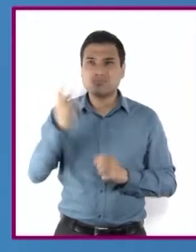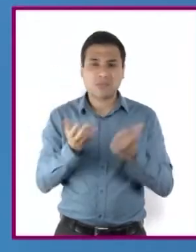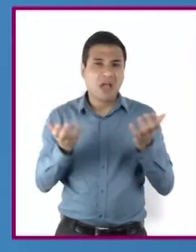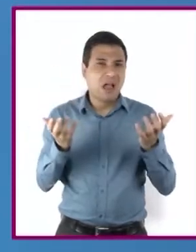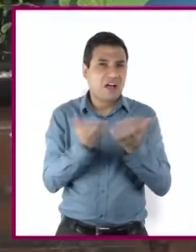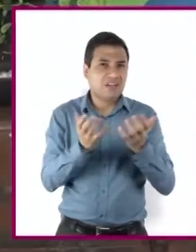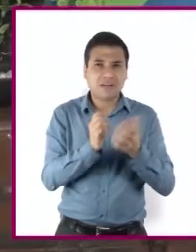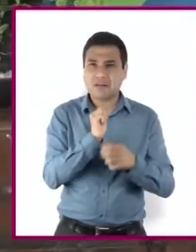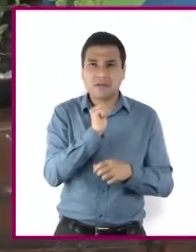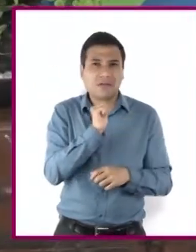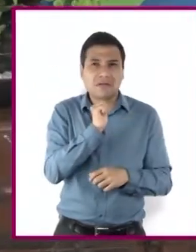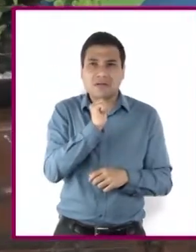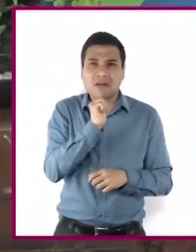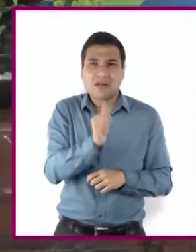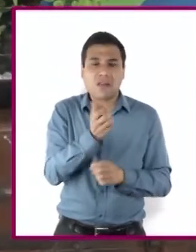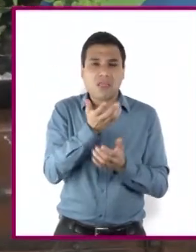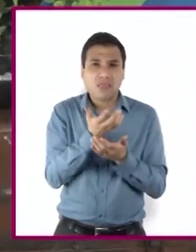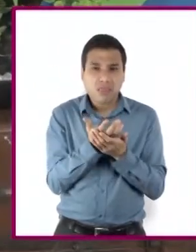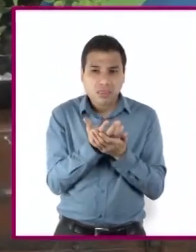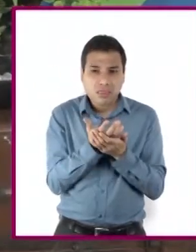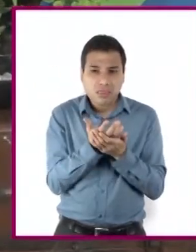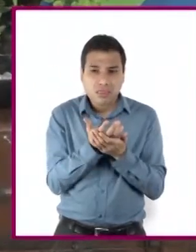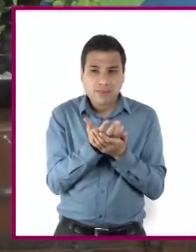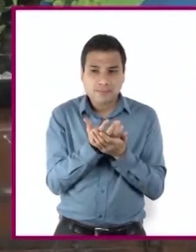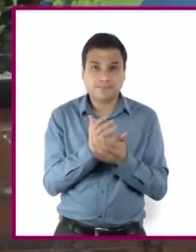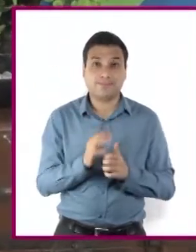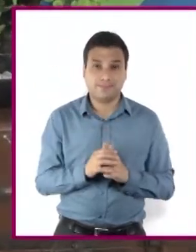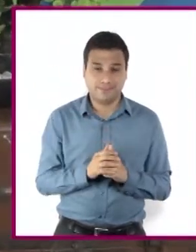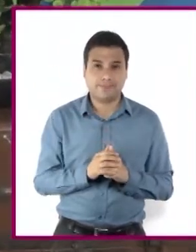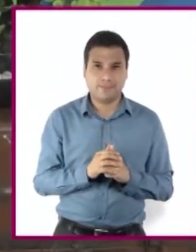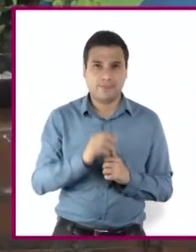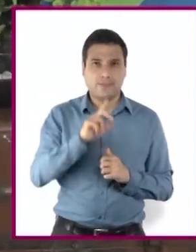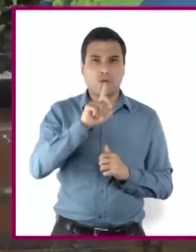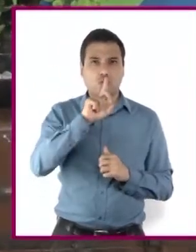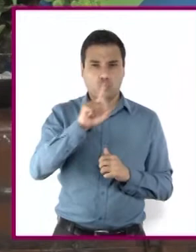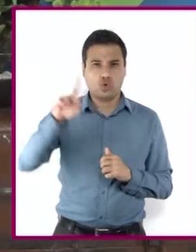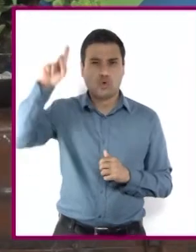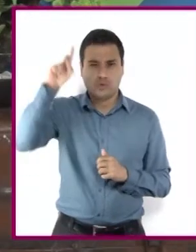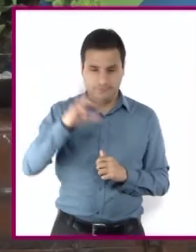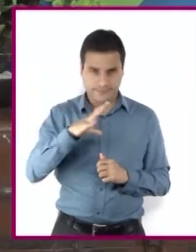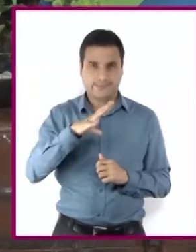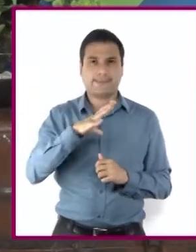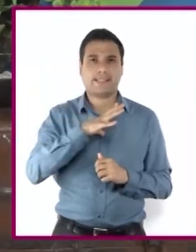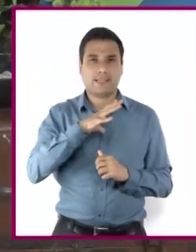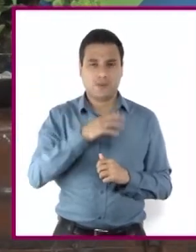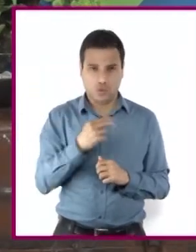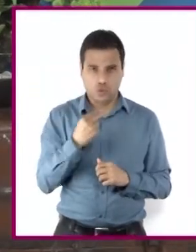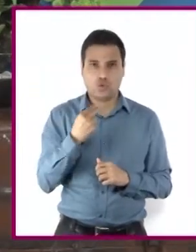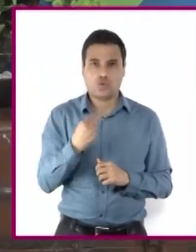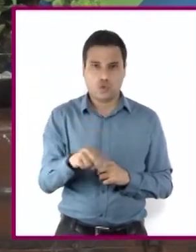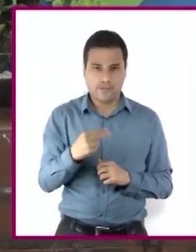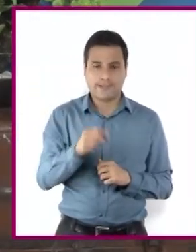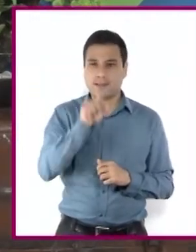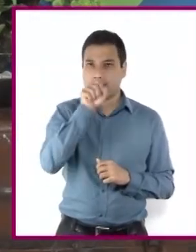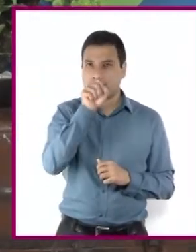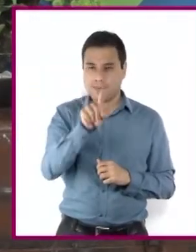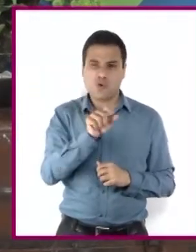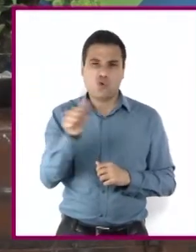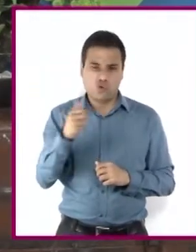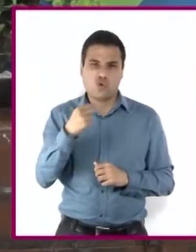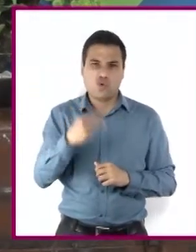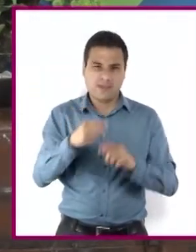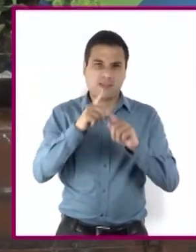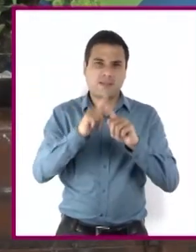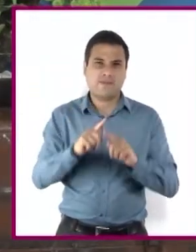hijos. Estos dioses tenían estos nombres y otros muchos, y porque cada pueblo les ponía